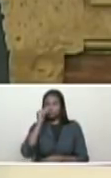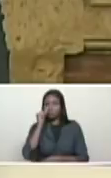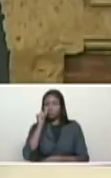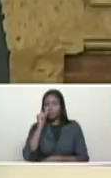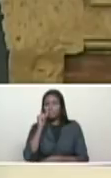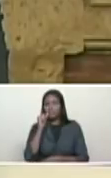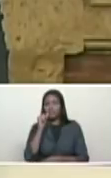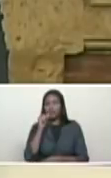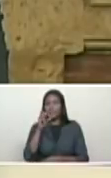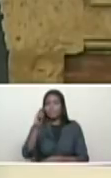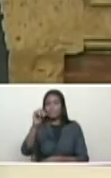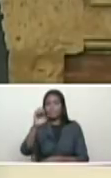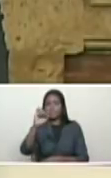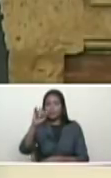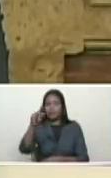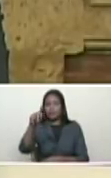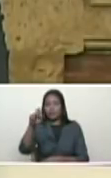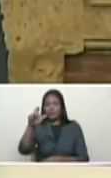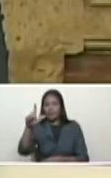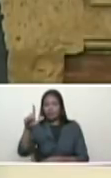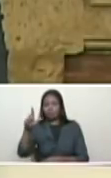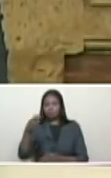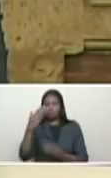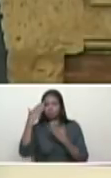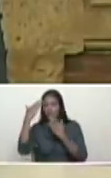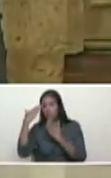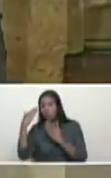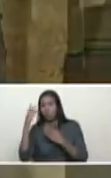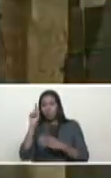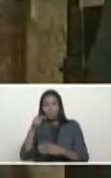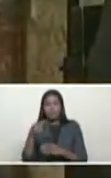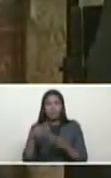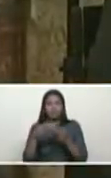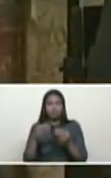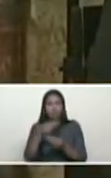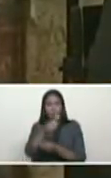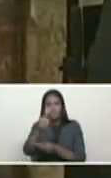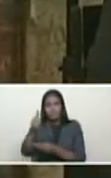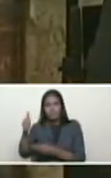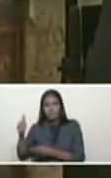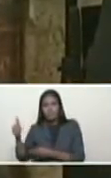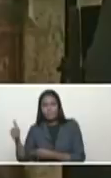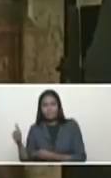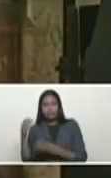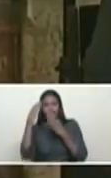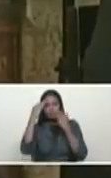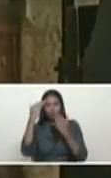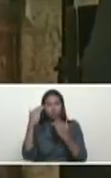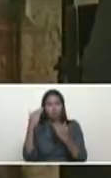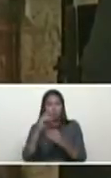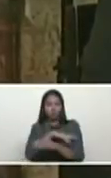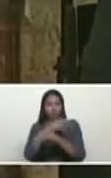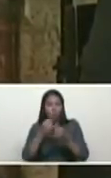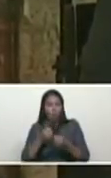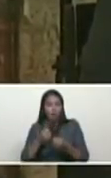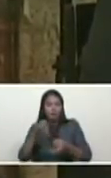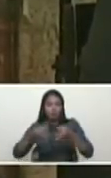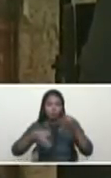doctor michael moreno mi saludo a todos los magistrados del poder judicial